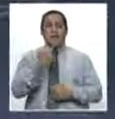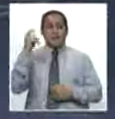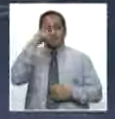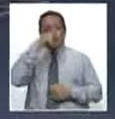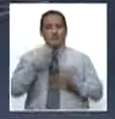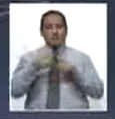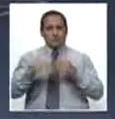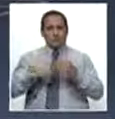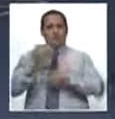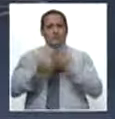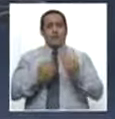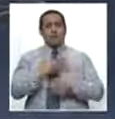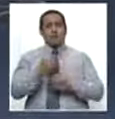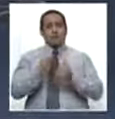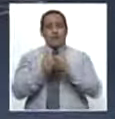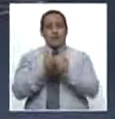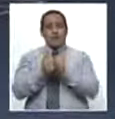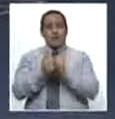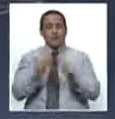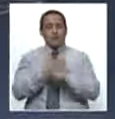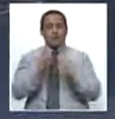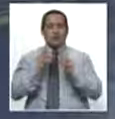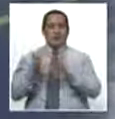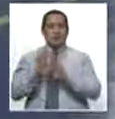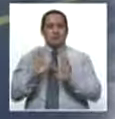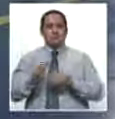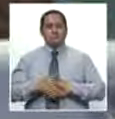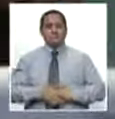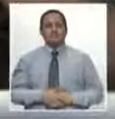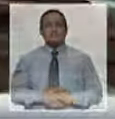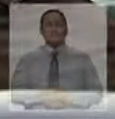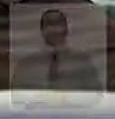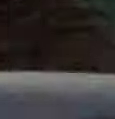más difícil, pero una vez que ya se enamoran del deporte, pues no lo van a poder dejar.